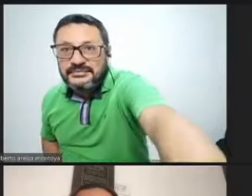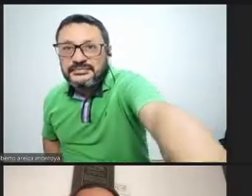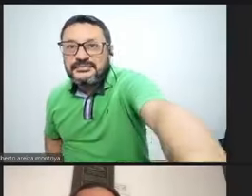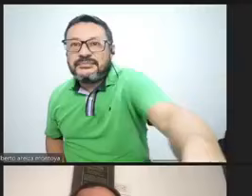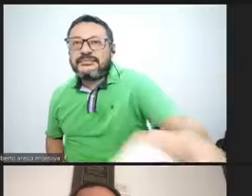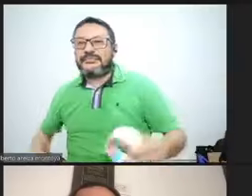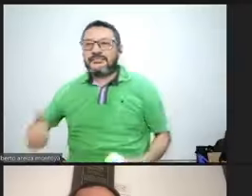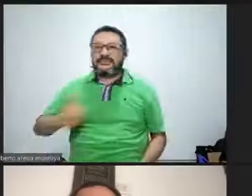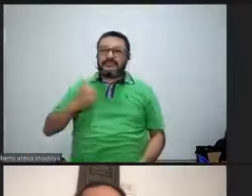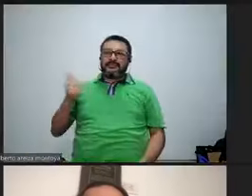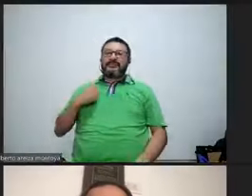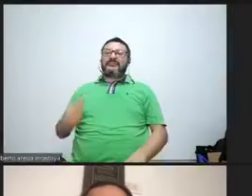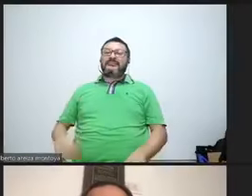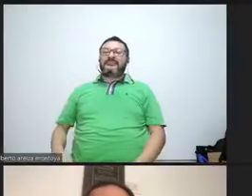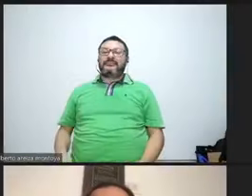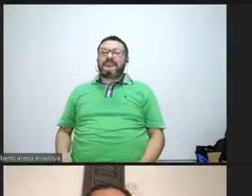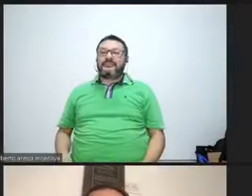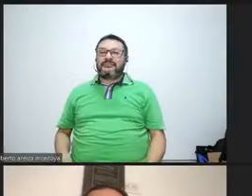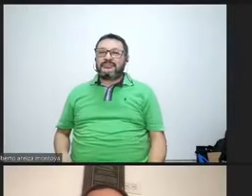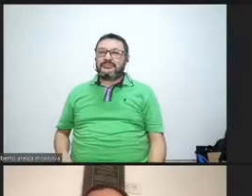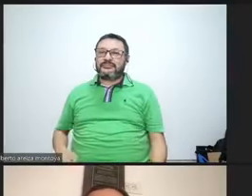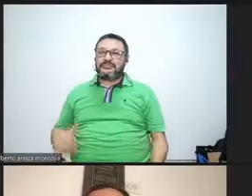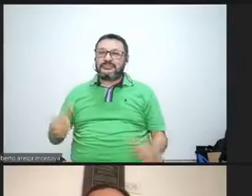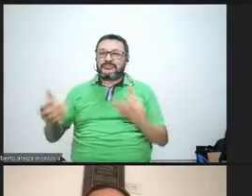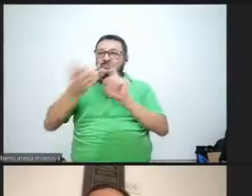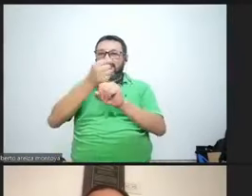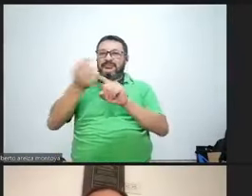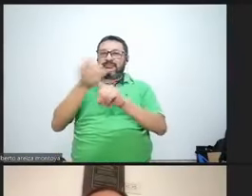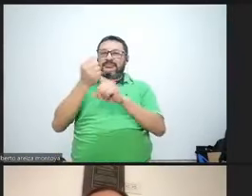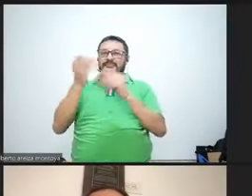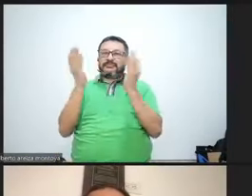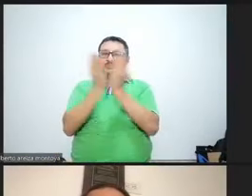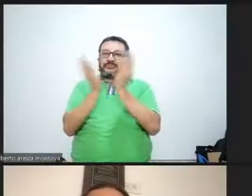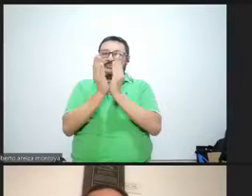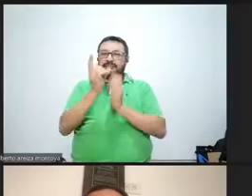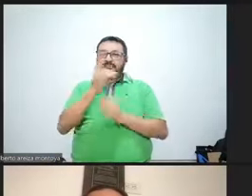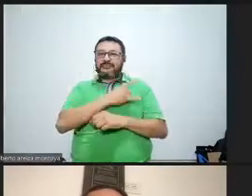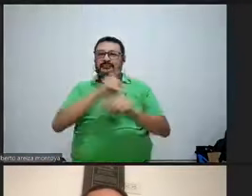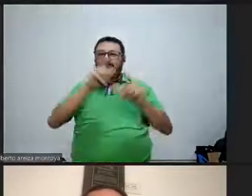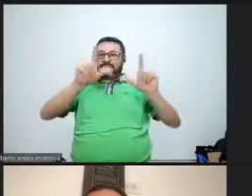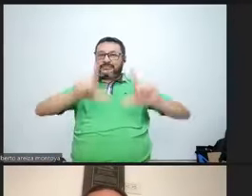deporte para lograr sacar sus carreras, y parece que lo has hecho muy bien, Gina, ¿no?